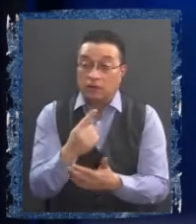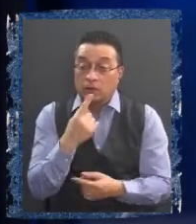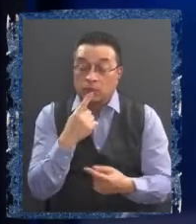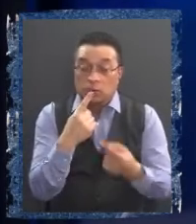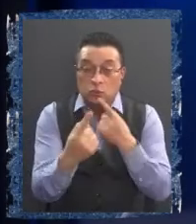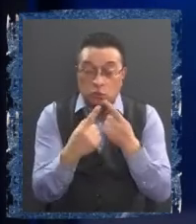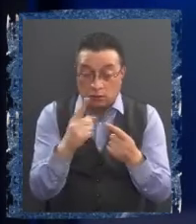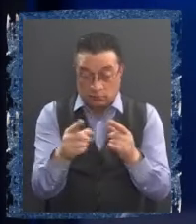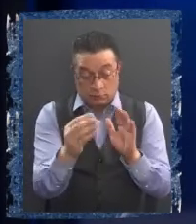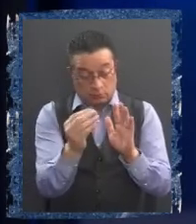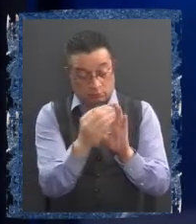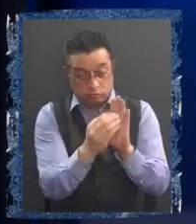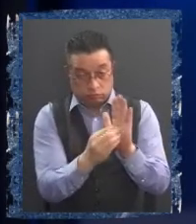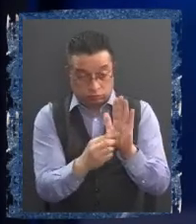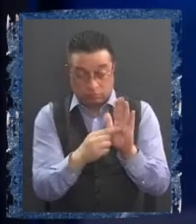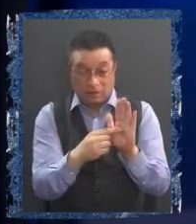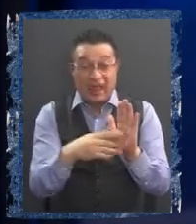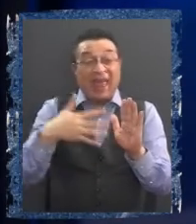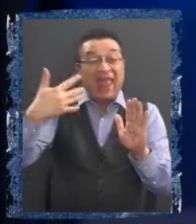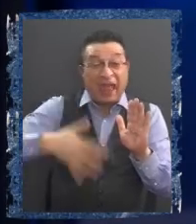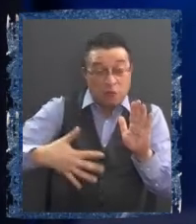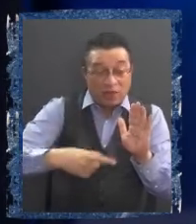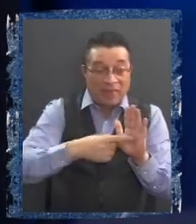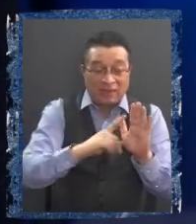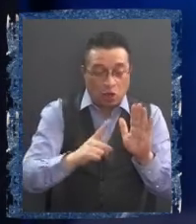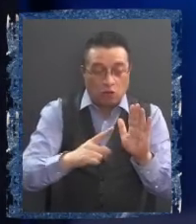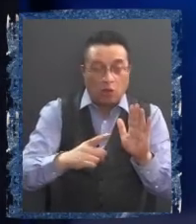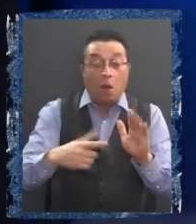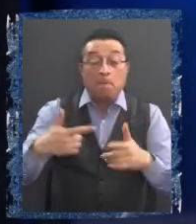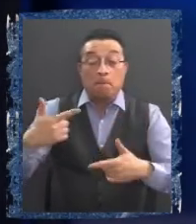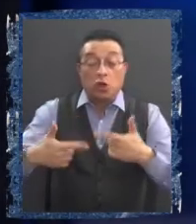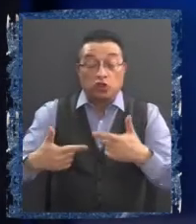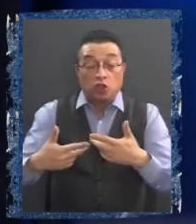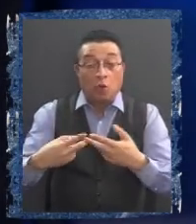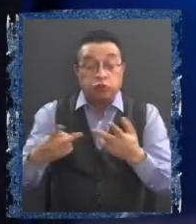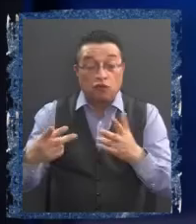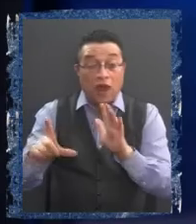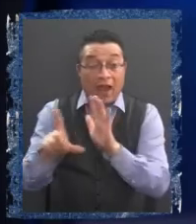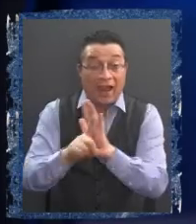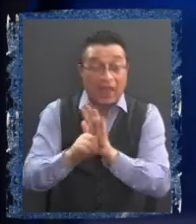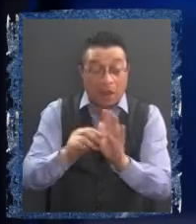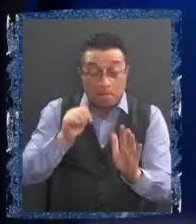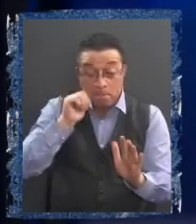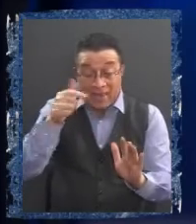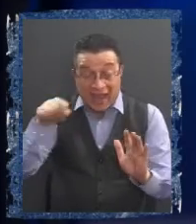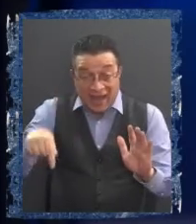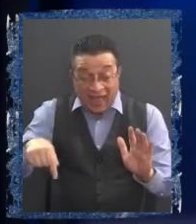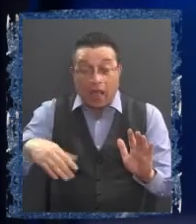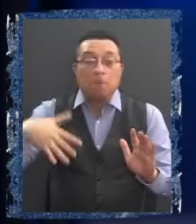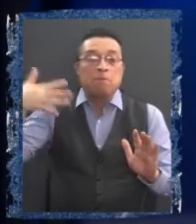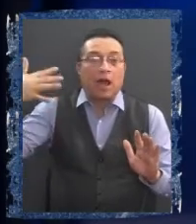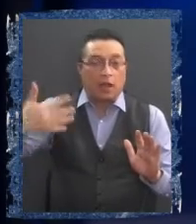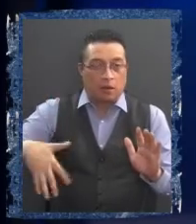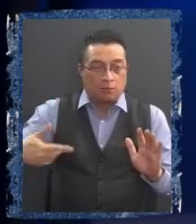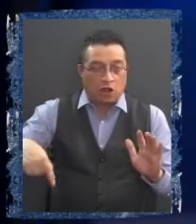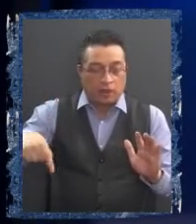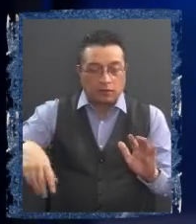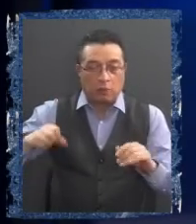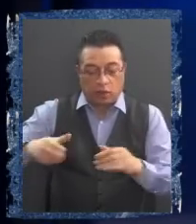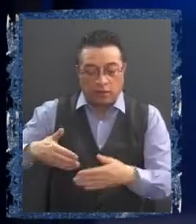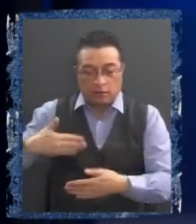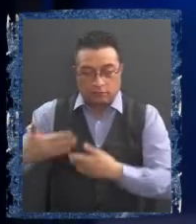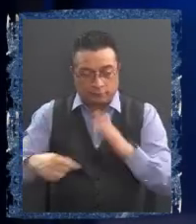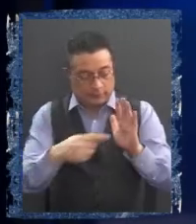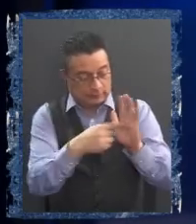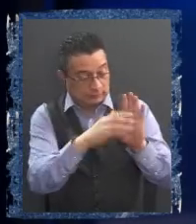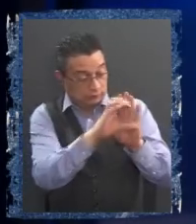escrito no es tan importante como la política pública, la ley del mañana, que permita llevar adelante con esta